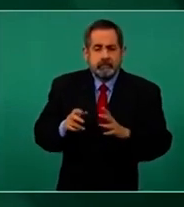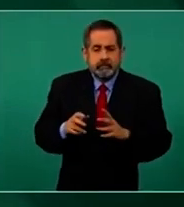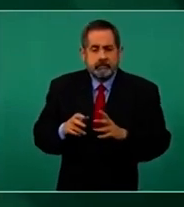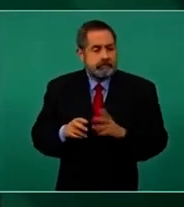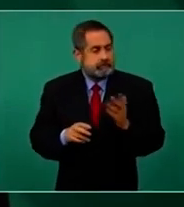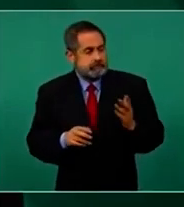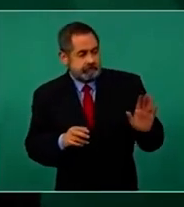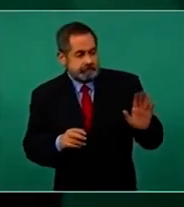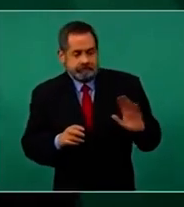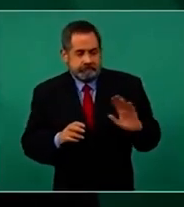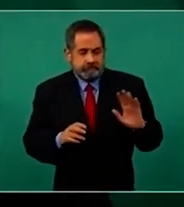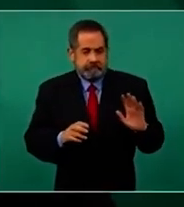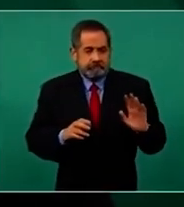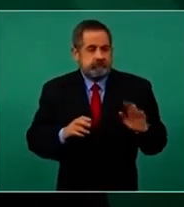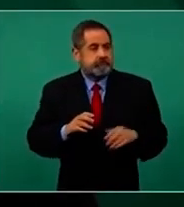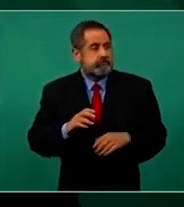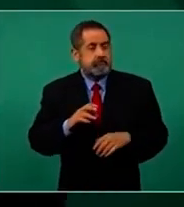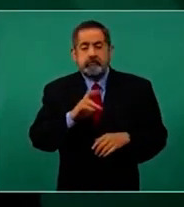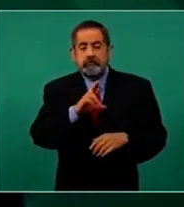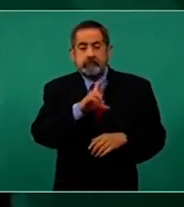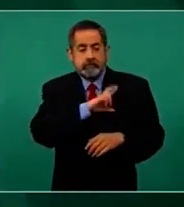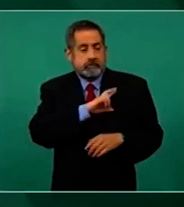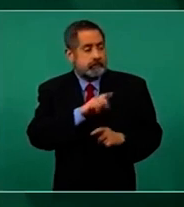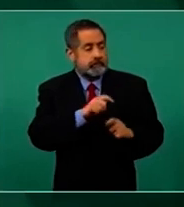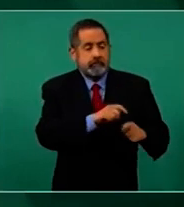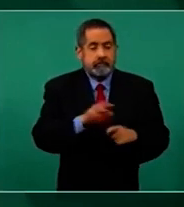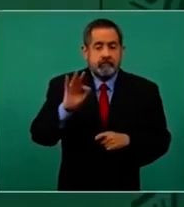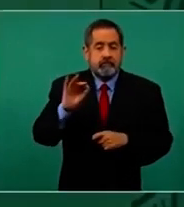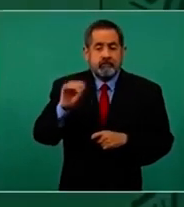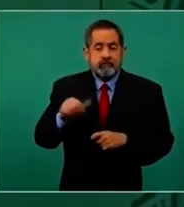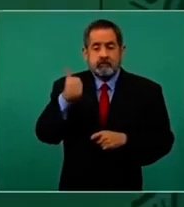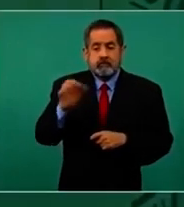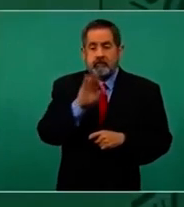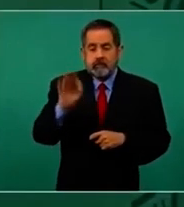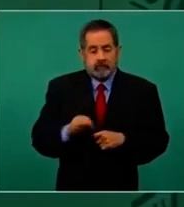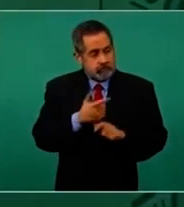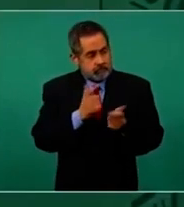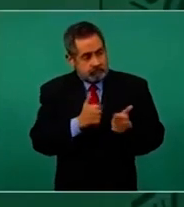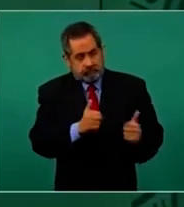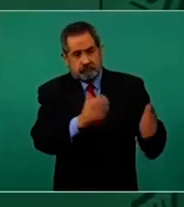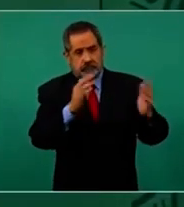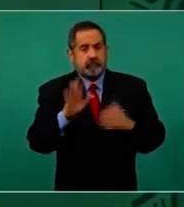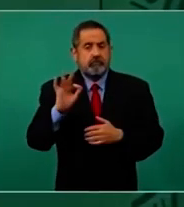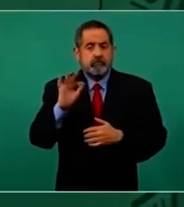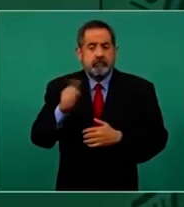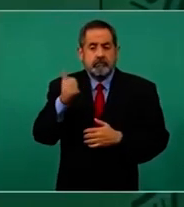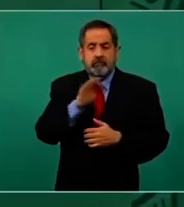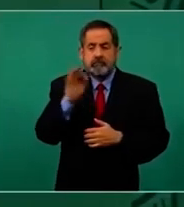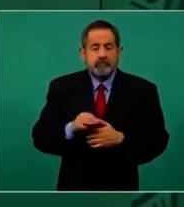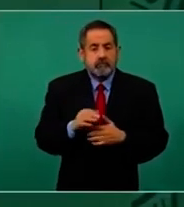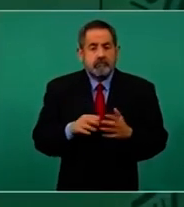privada el 46 por ciento del mercado de la industria eléctrica